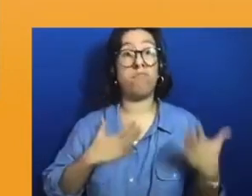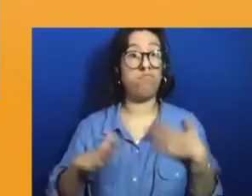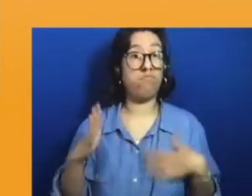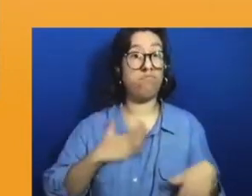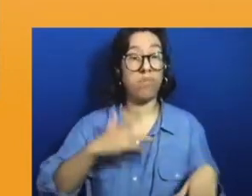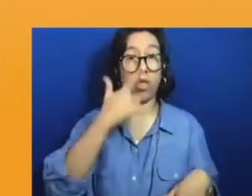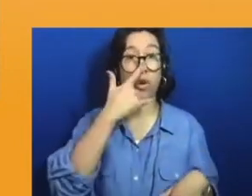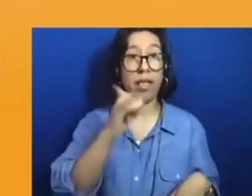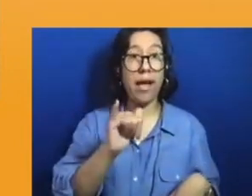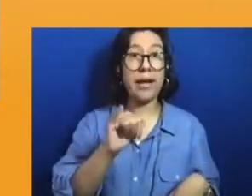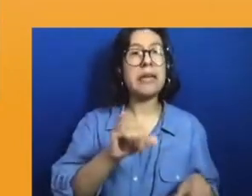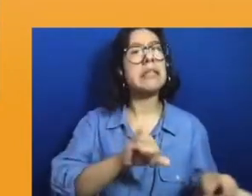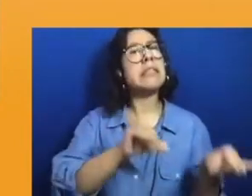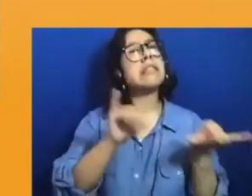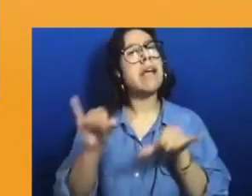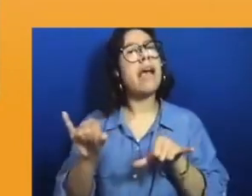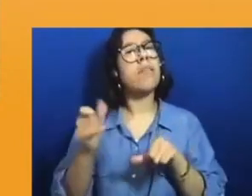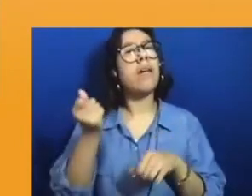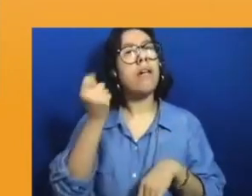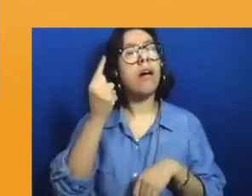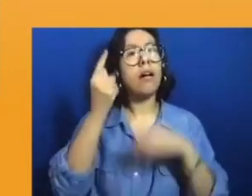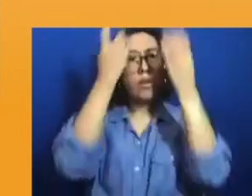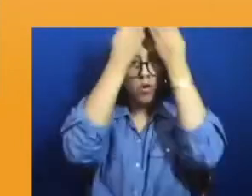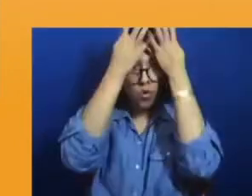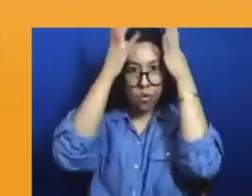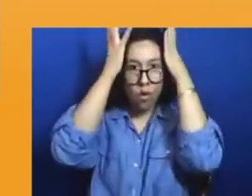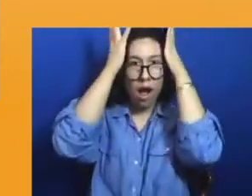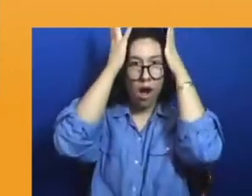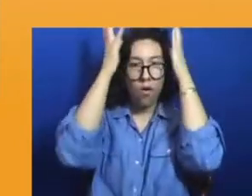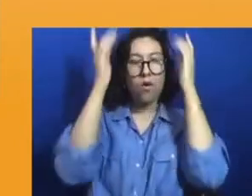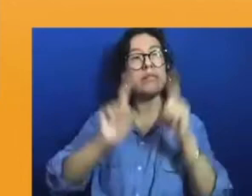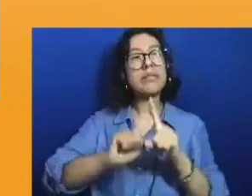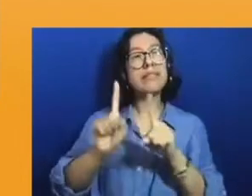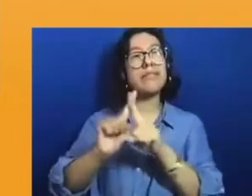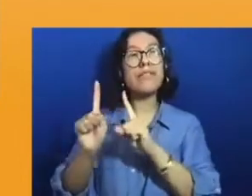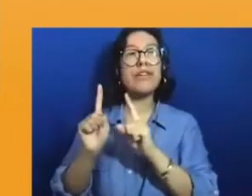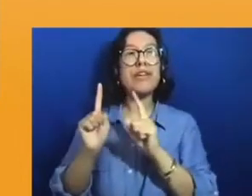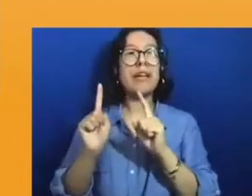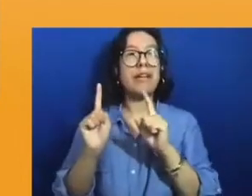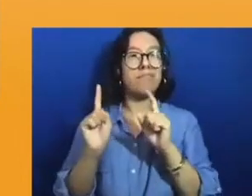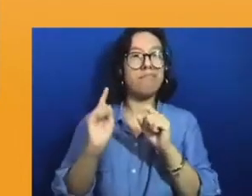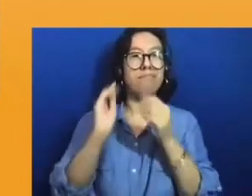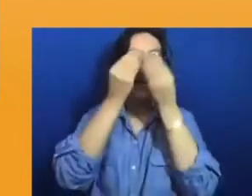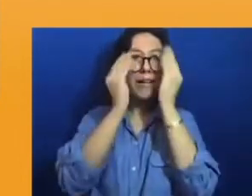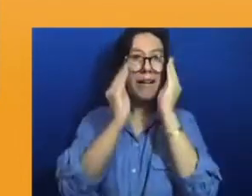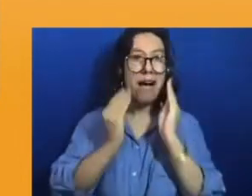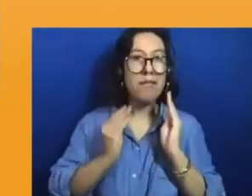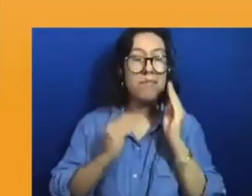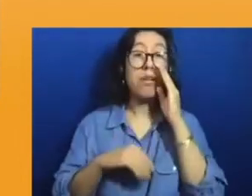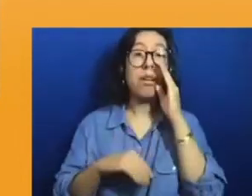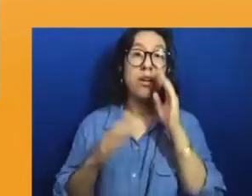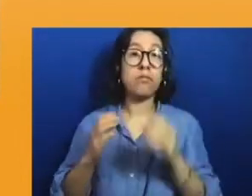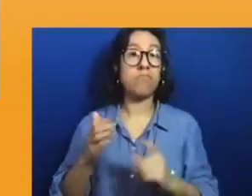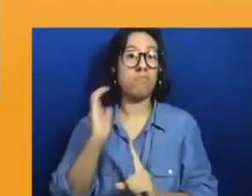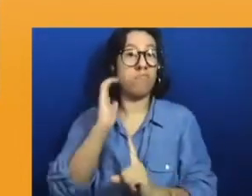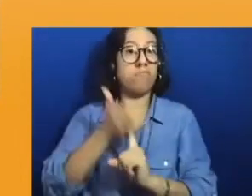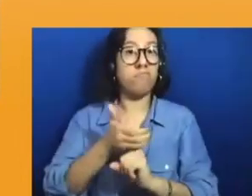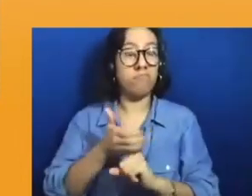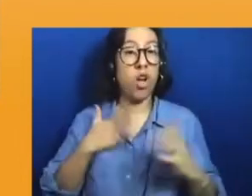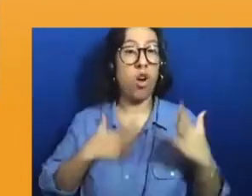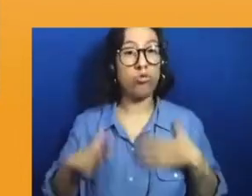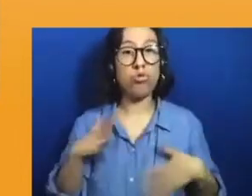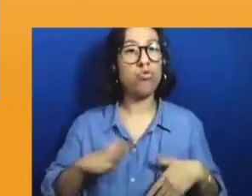el mismo atuendo con a lo mejor una corona o me cambio el maquillaje, creo que en términos del atuendo, del disfraz, hay muchas